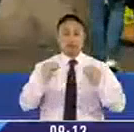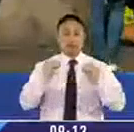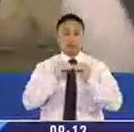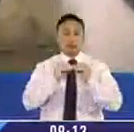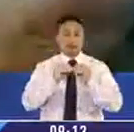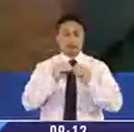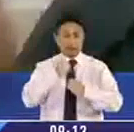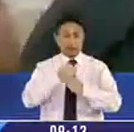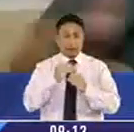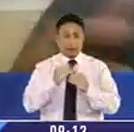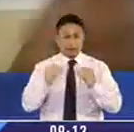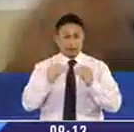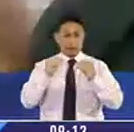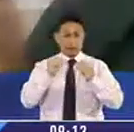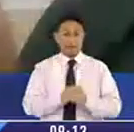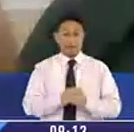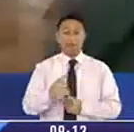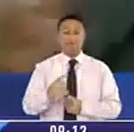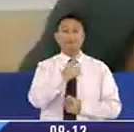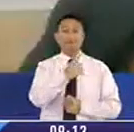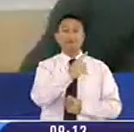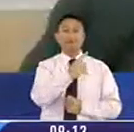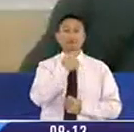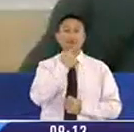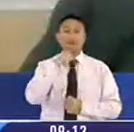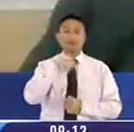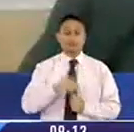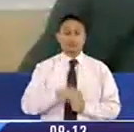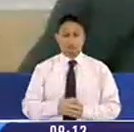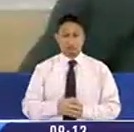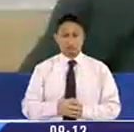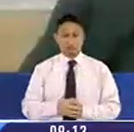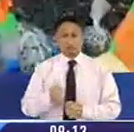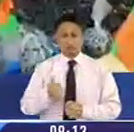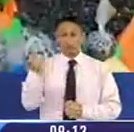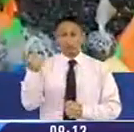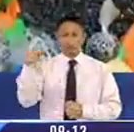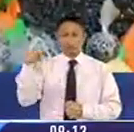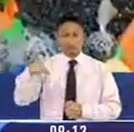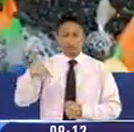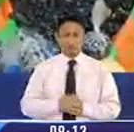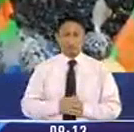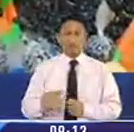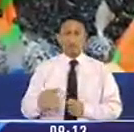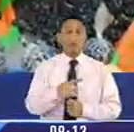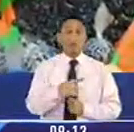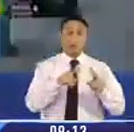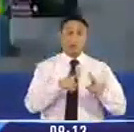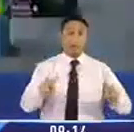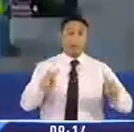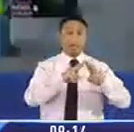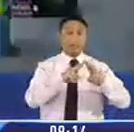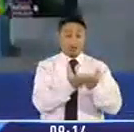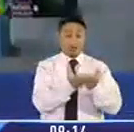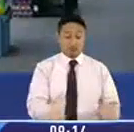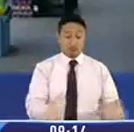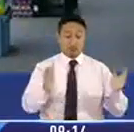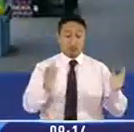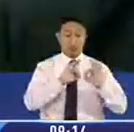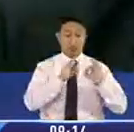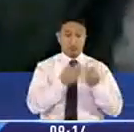indicador. Tatamués señala que la misma entidad debía considerar el valor de la canasta familiar como insumo para este